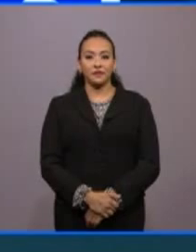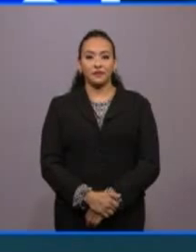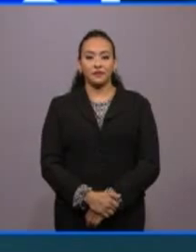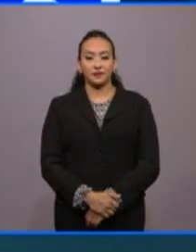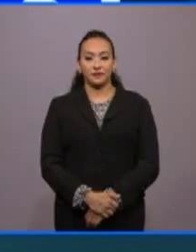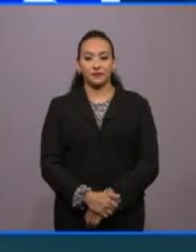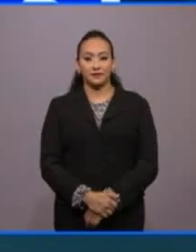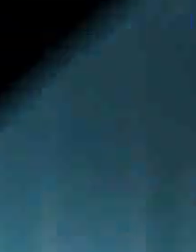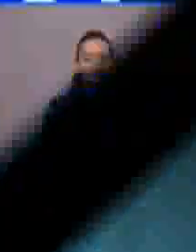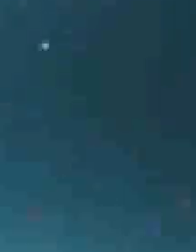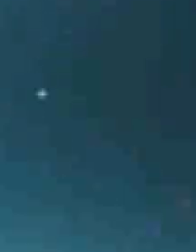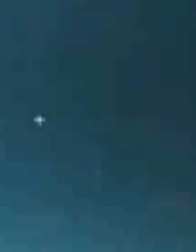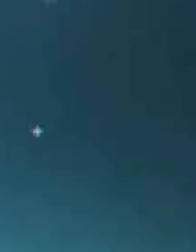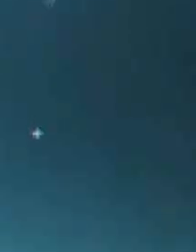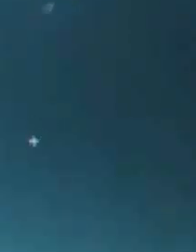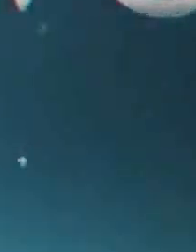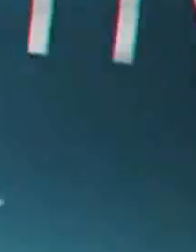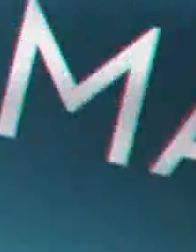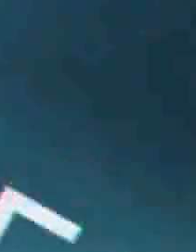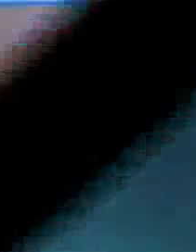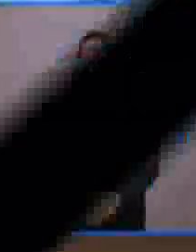Federación.